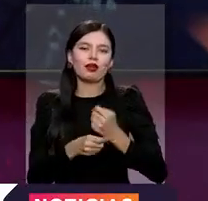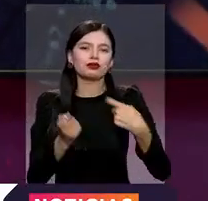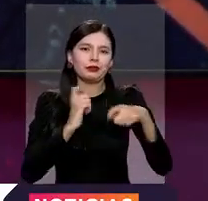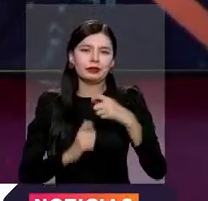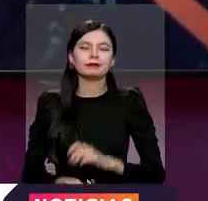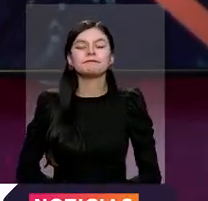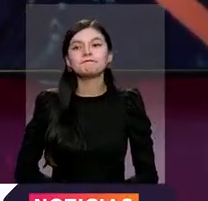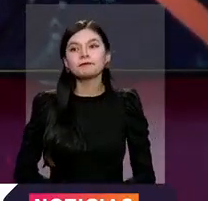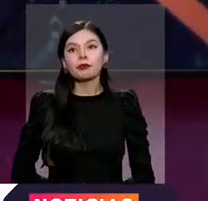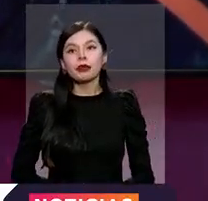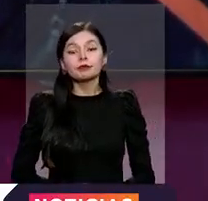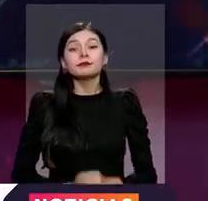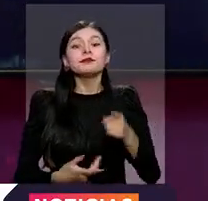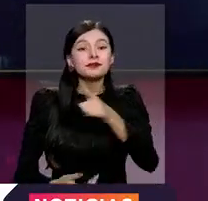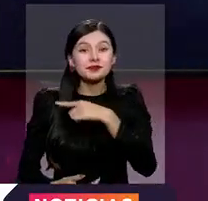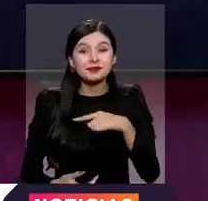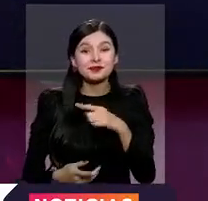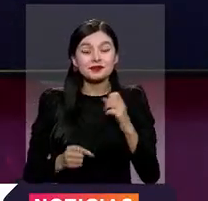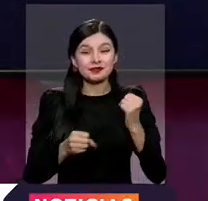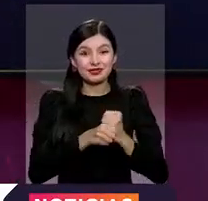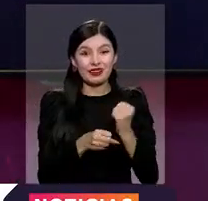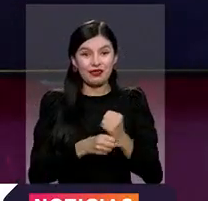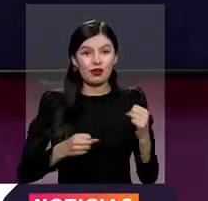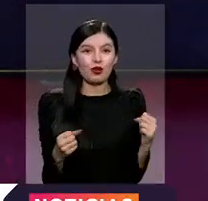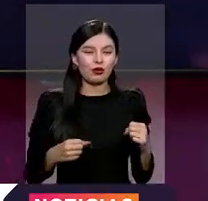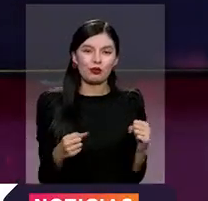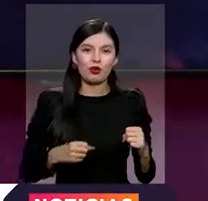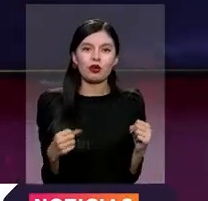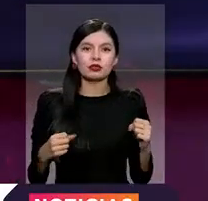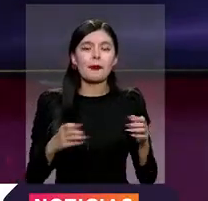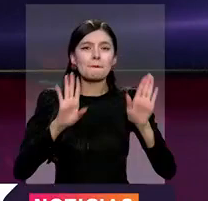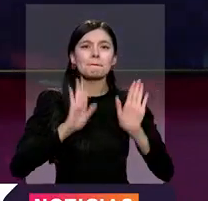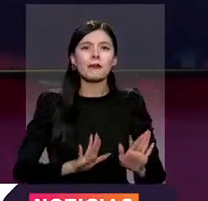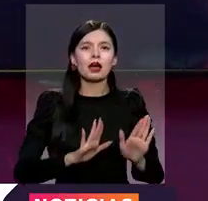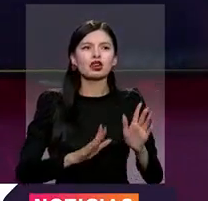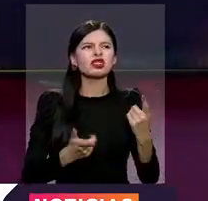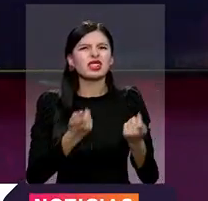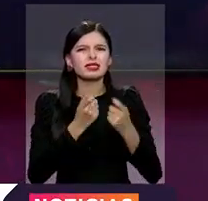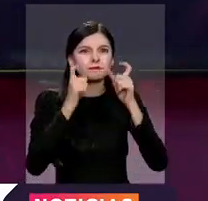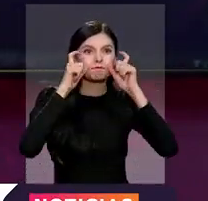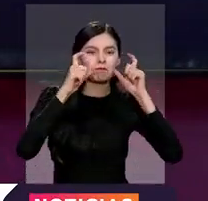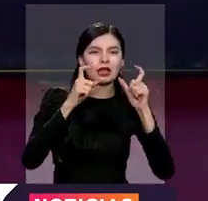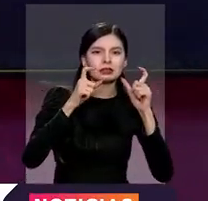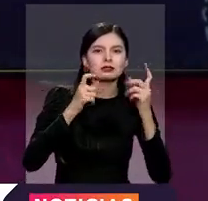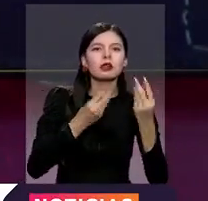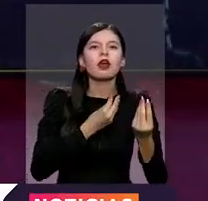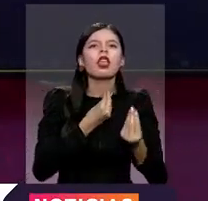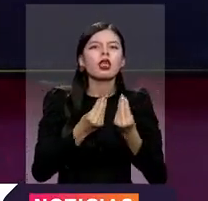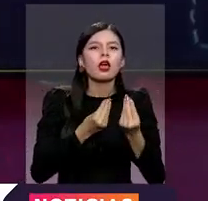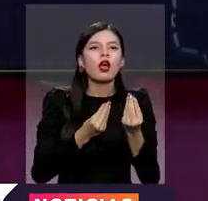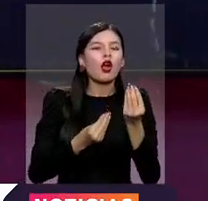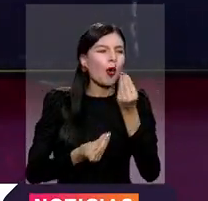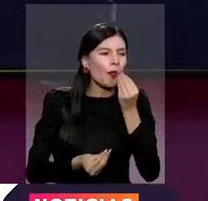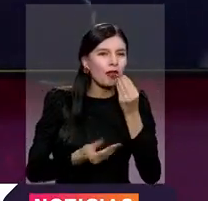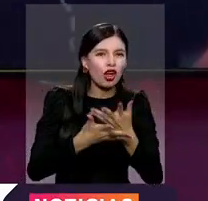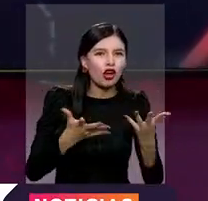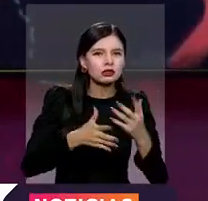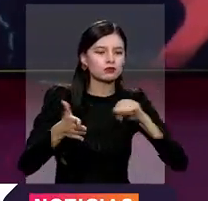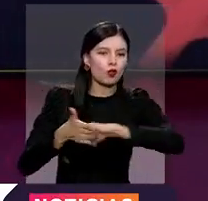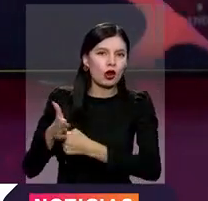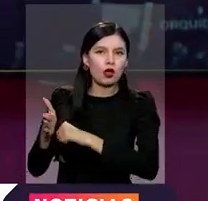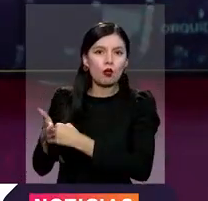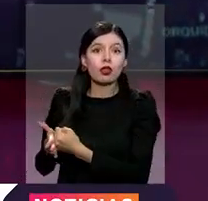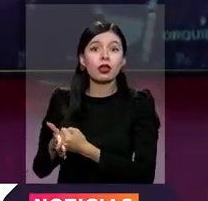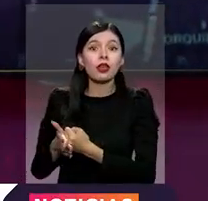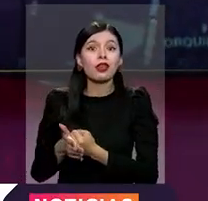Los consumidores bogotanos, después de los meses de paro que han vivido, decidieron ser más precavidos y almacenar alimentos, por lo que las visitas a los